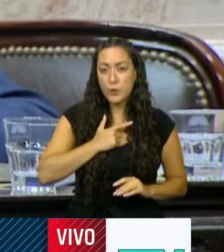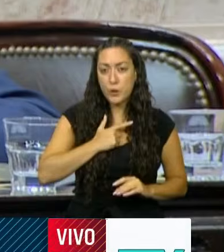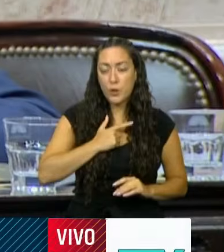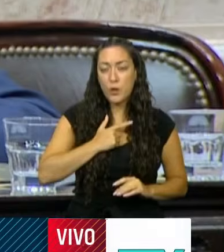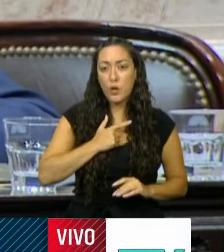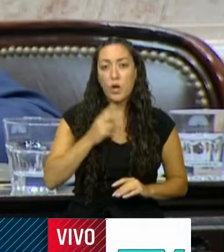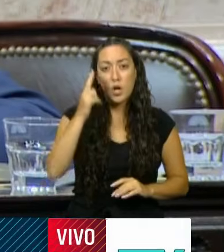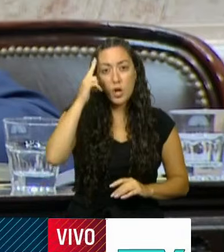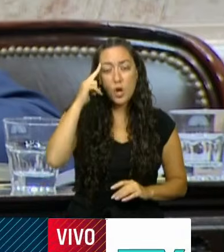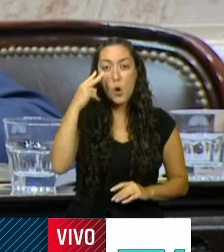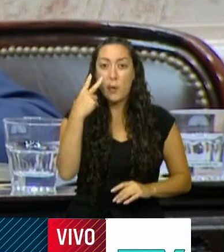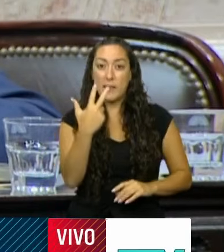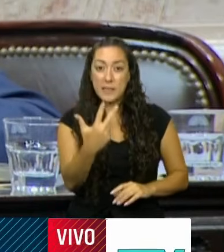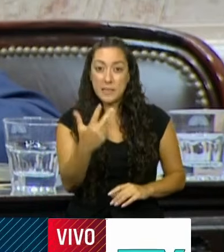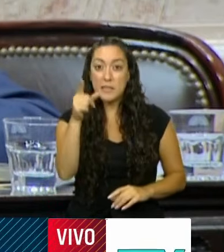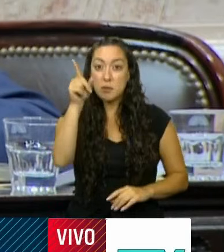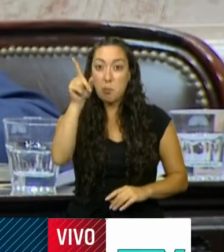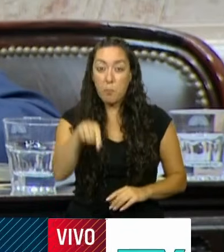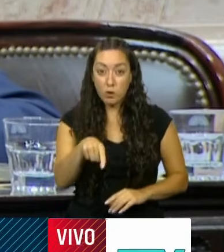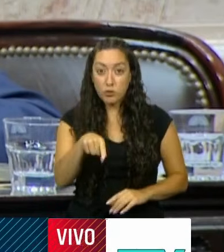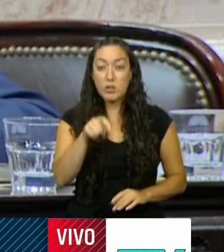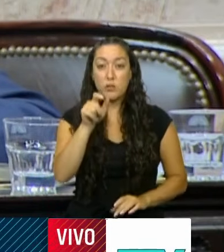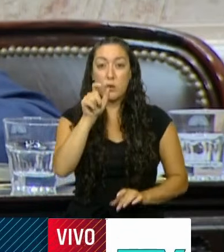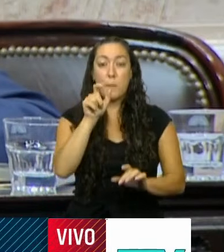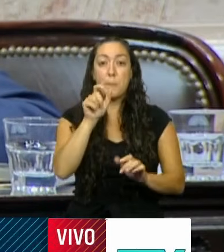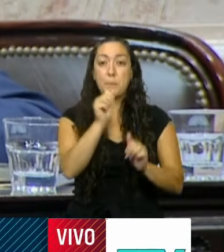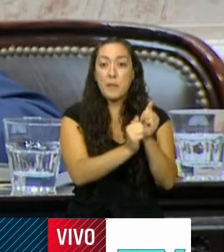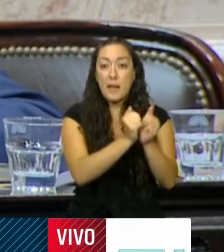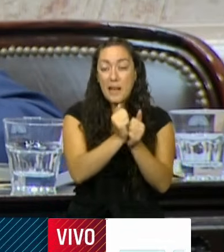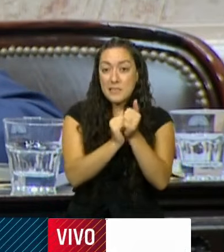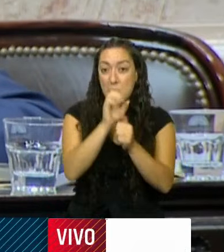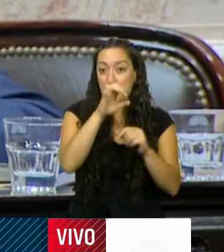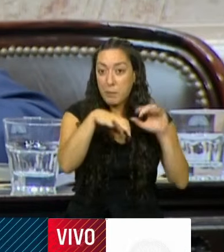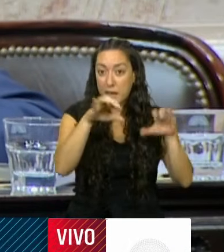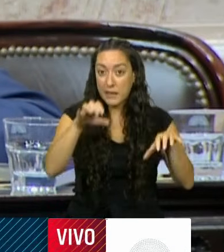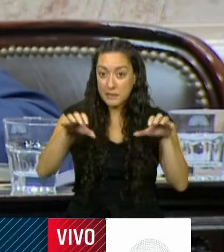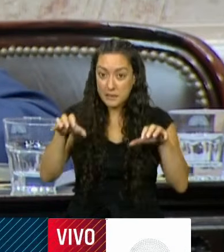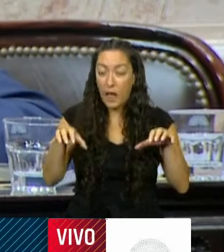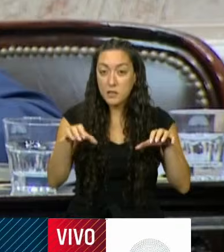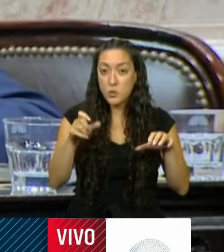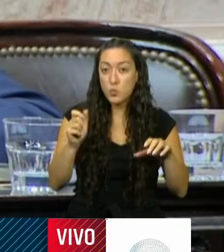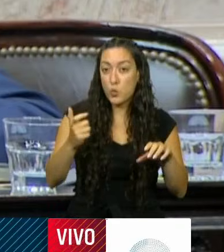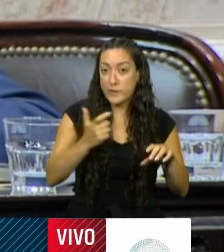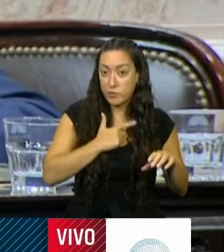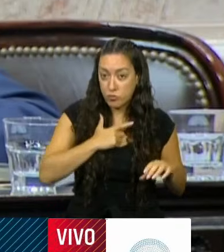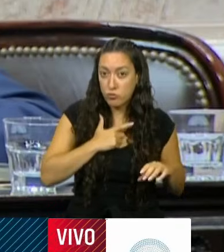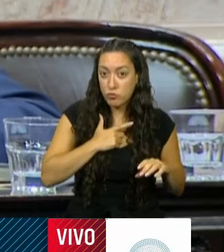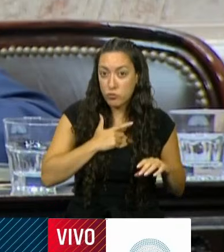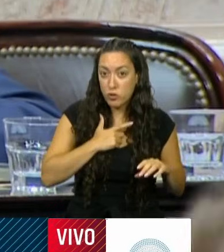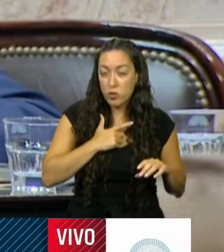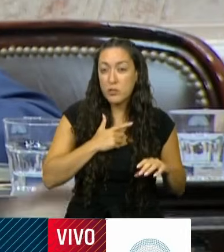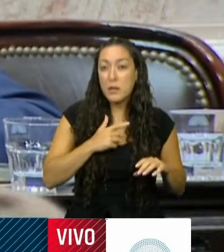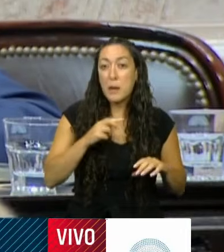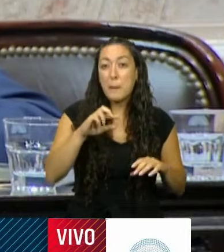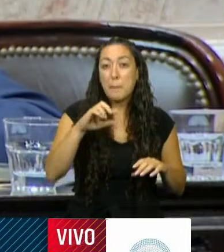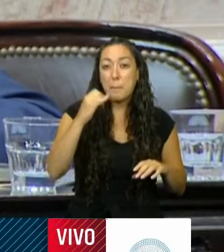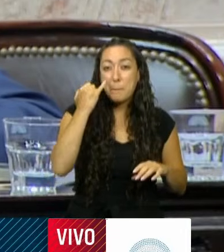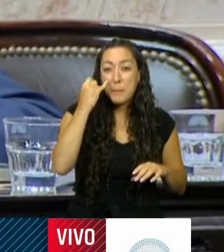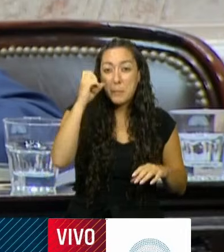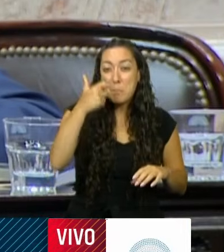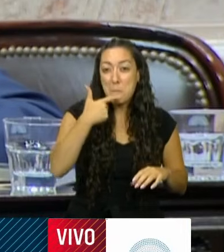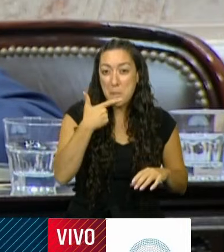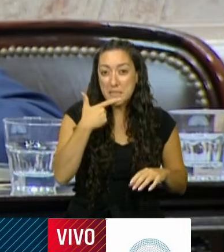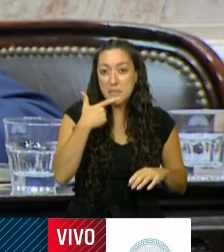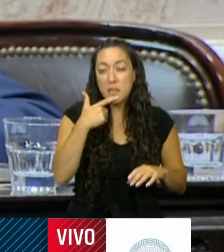un 93% de las empresas que tenemos son micropymes y